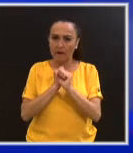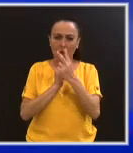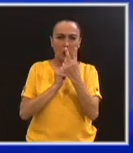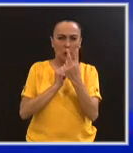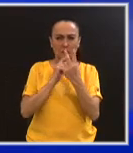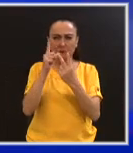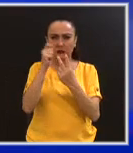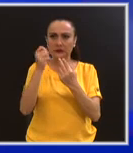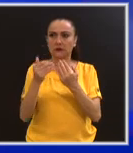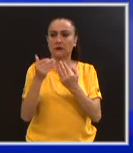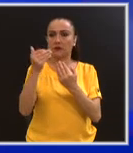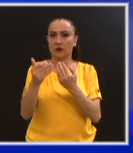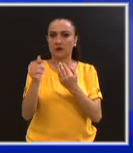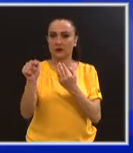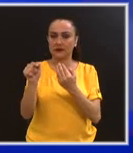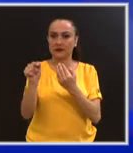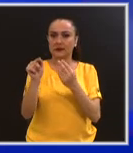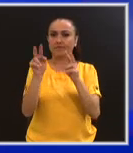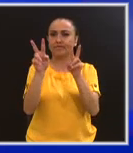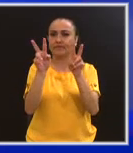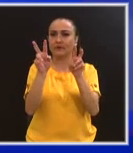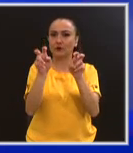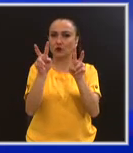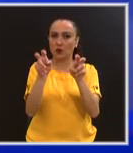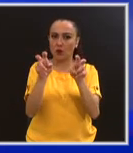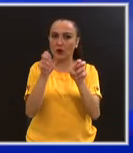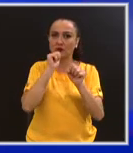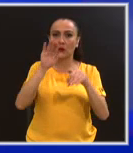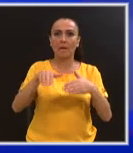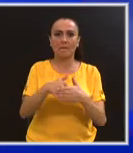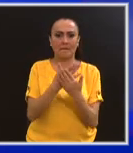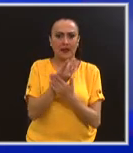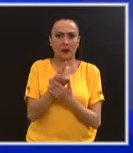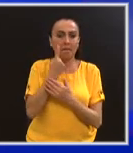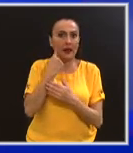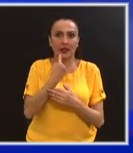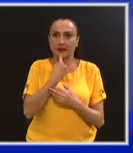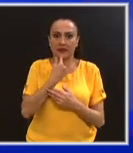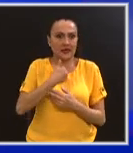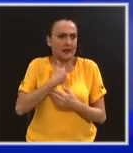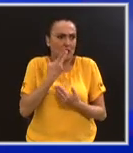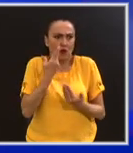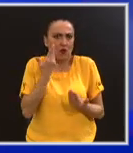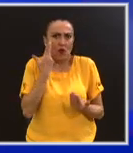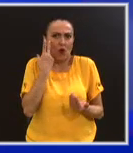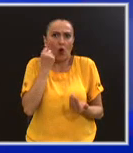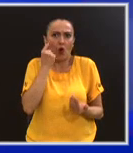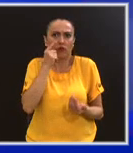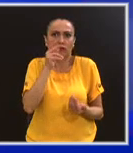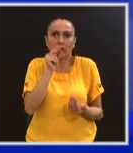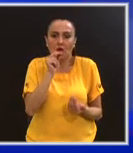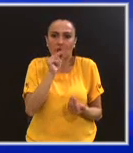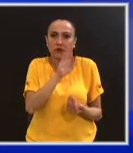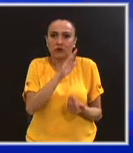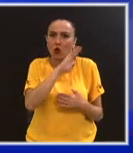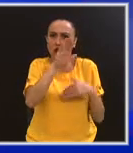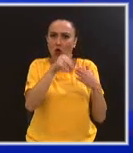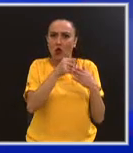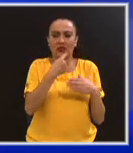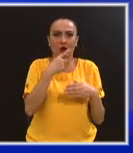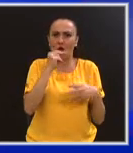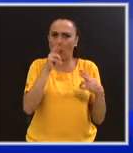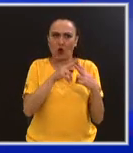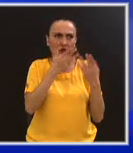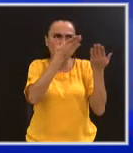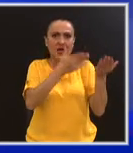meses después de ese supuesto matrimonio para decir que ella ni siquiera recordemos todo lo que había dicho no